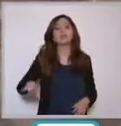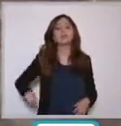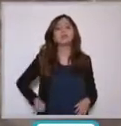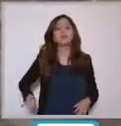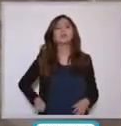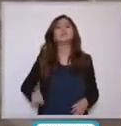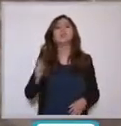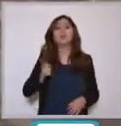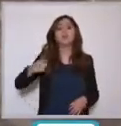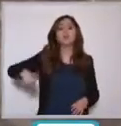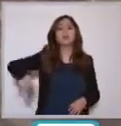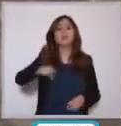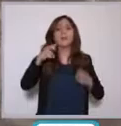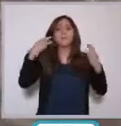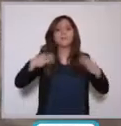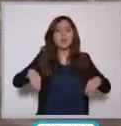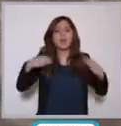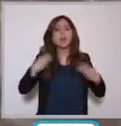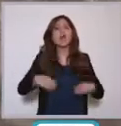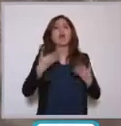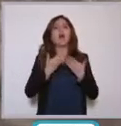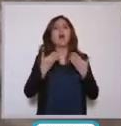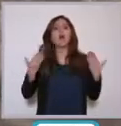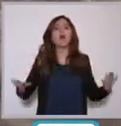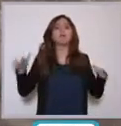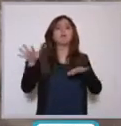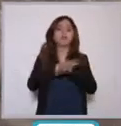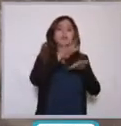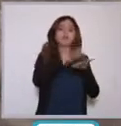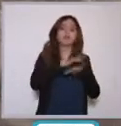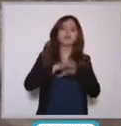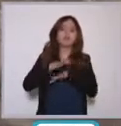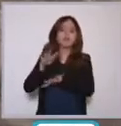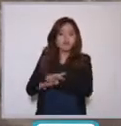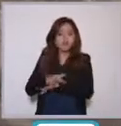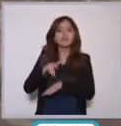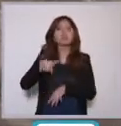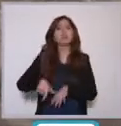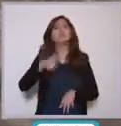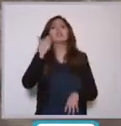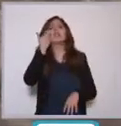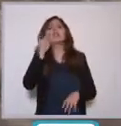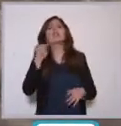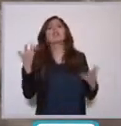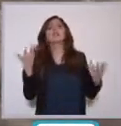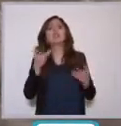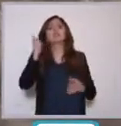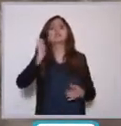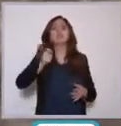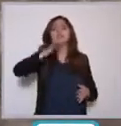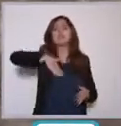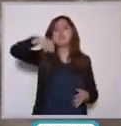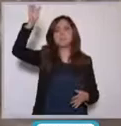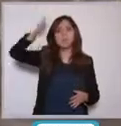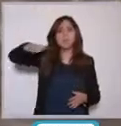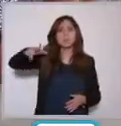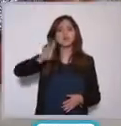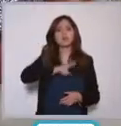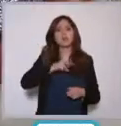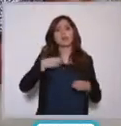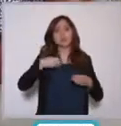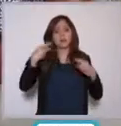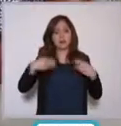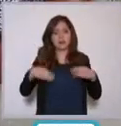los mercados siempre se están renovando y ahora con esta intención, Enrique, que es Pintemos mi Mercado. Platícanos acerca